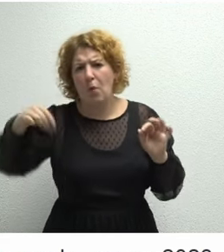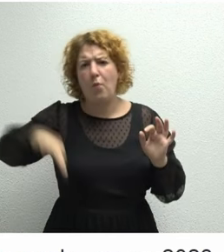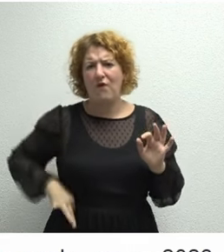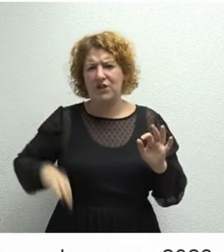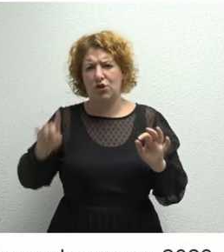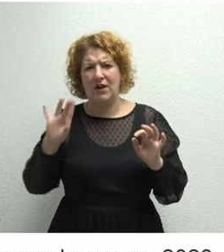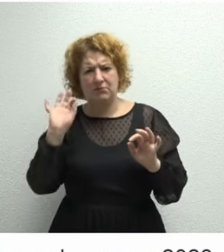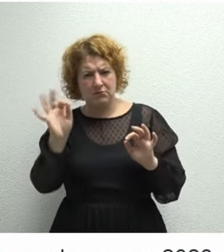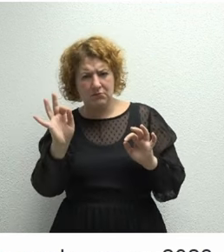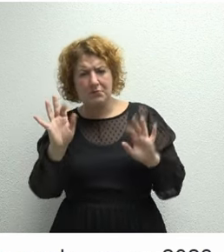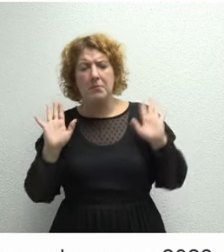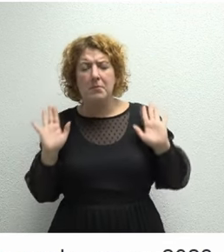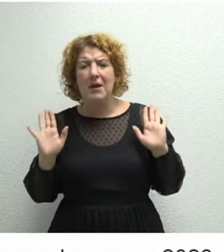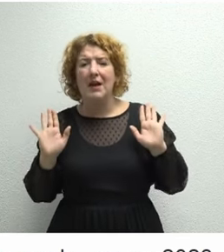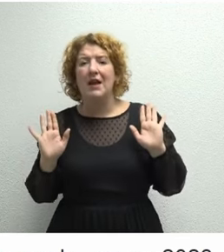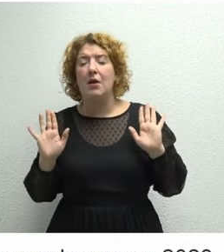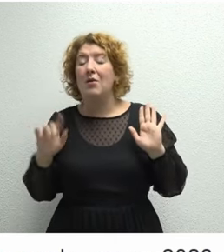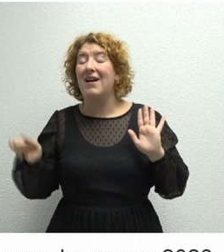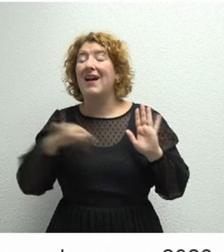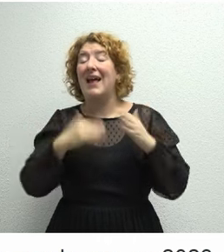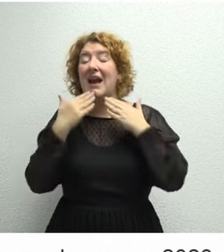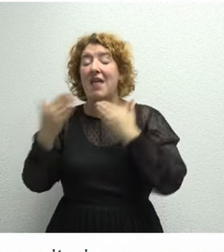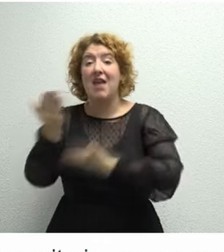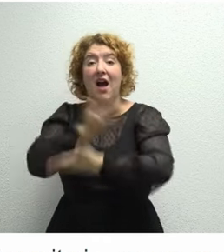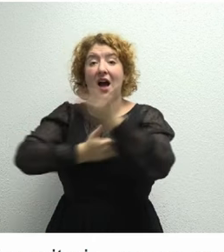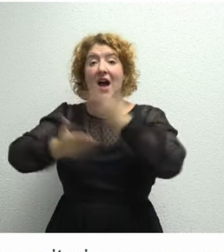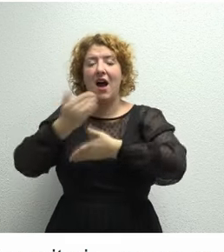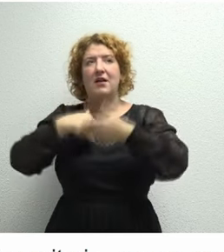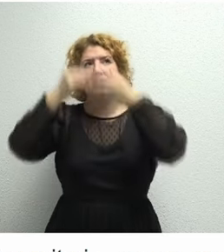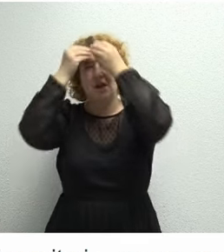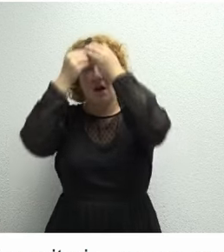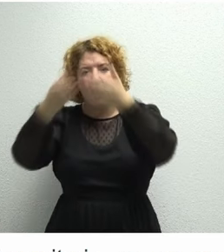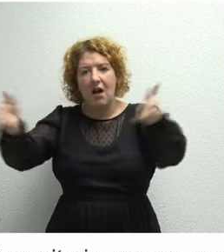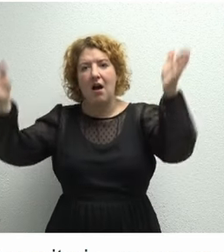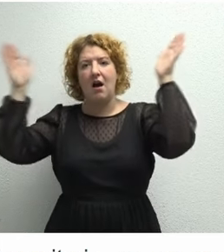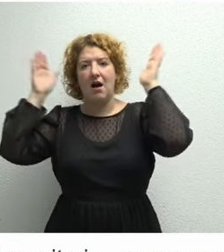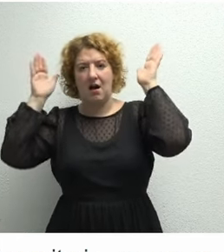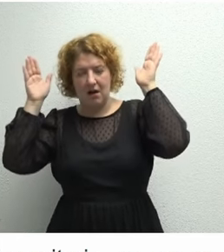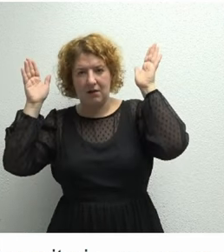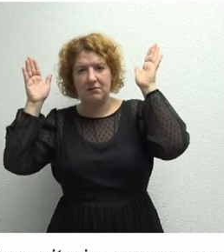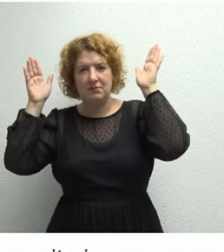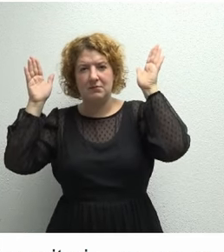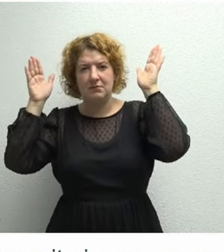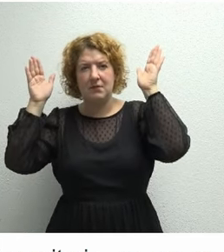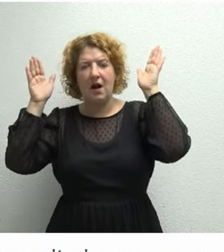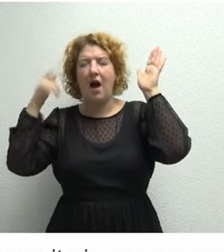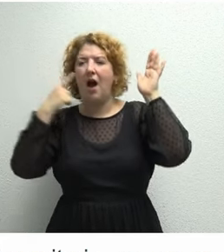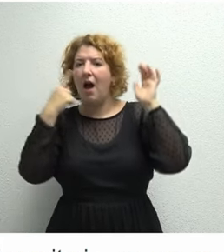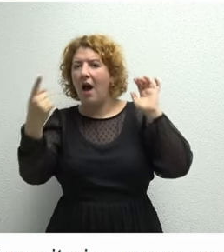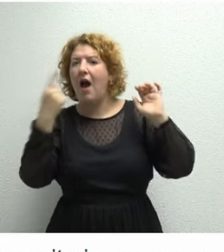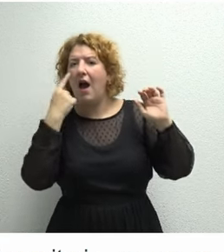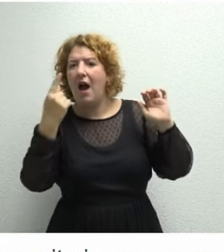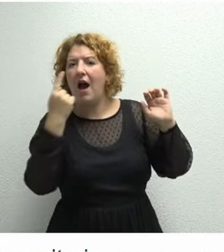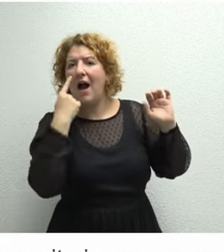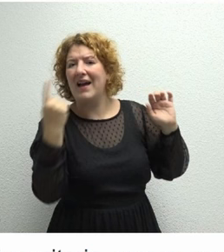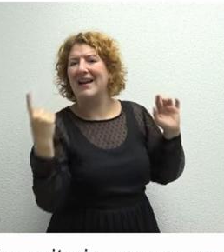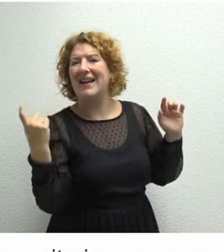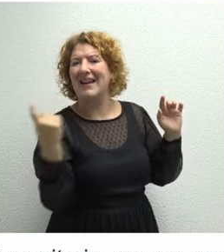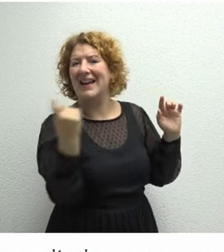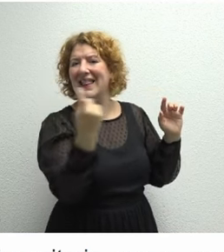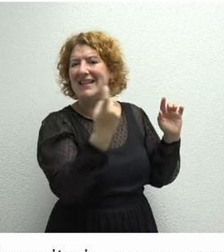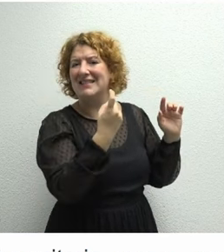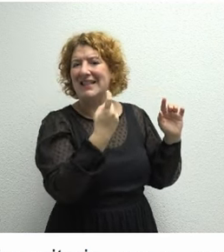pero yo creo que esto lo que ha hecho ha sido poder abrirnos no solo los que estamos en ese grupo y en esa mesa de coordinación sino a ver la necesidad Más allá de Los